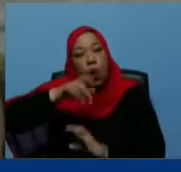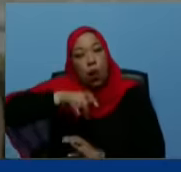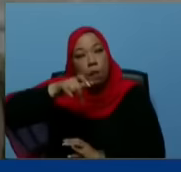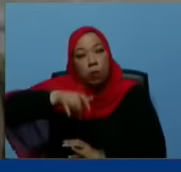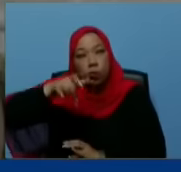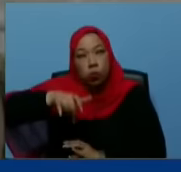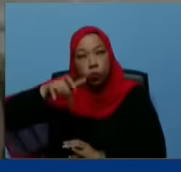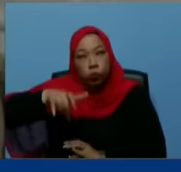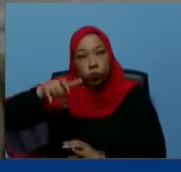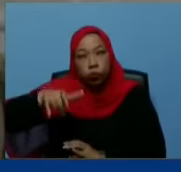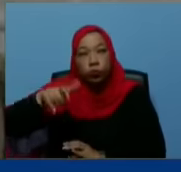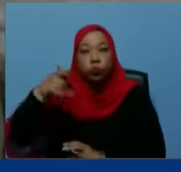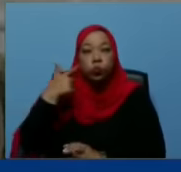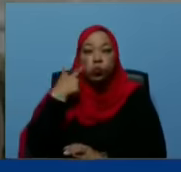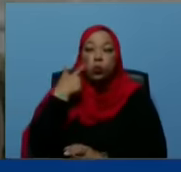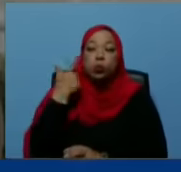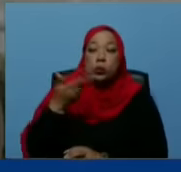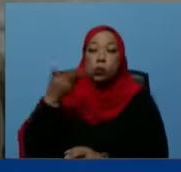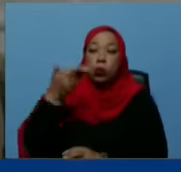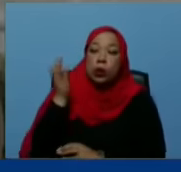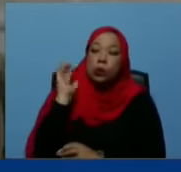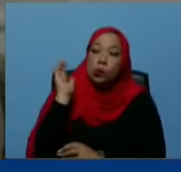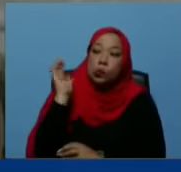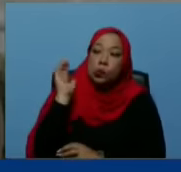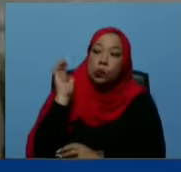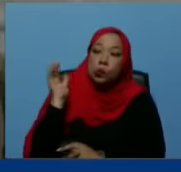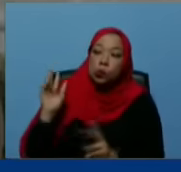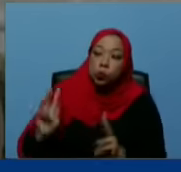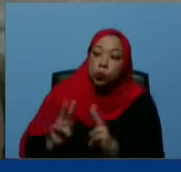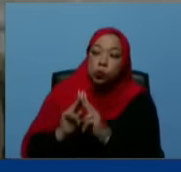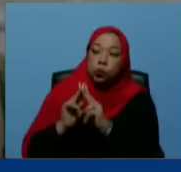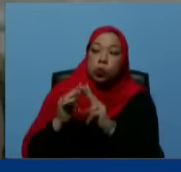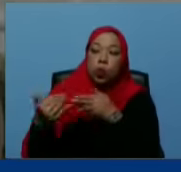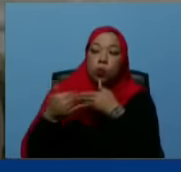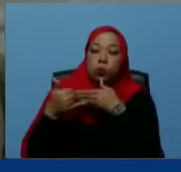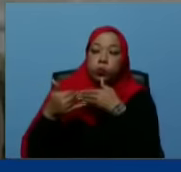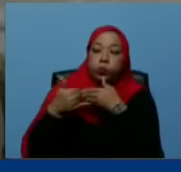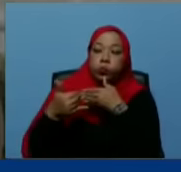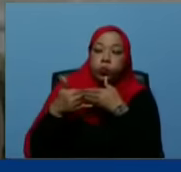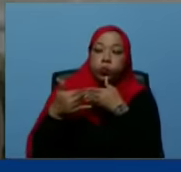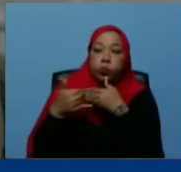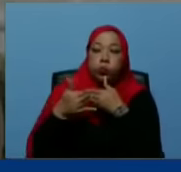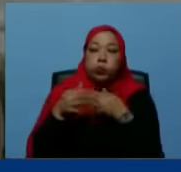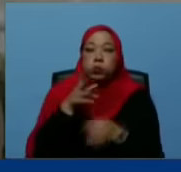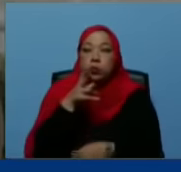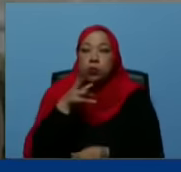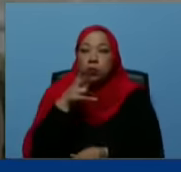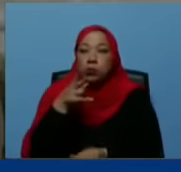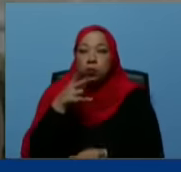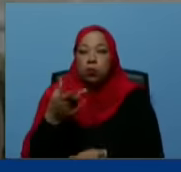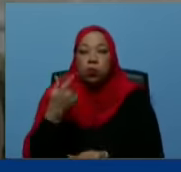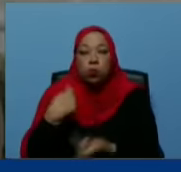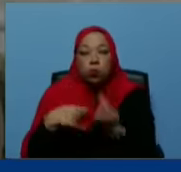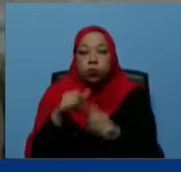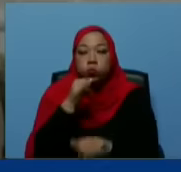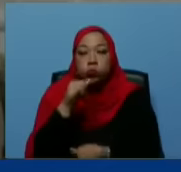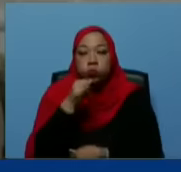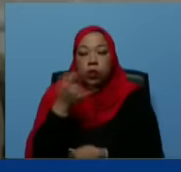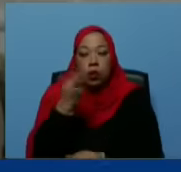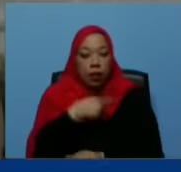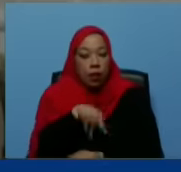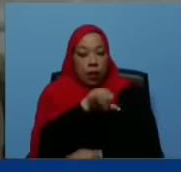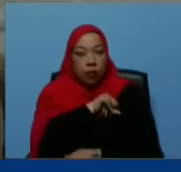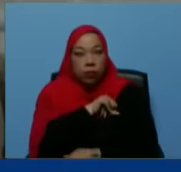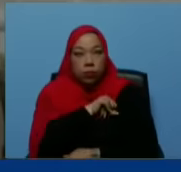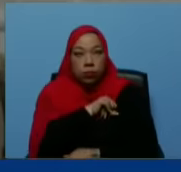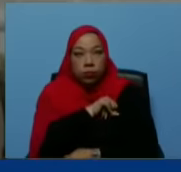gente, porque Venezuela está recibiendo ataques brutales de granjas de bots de España,